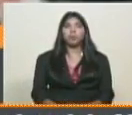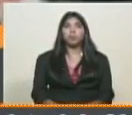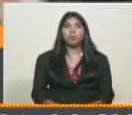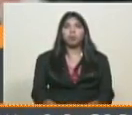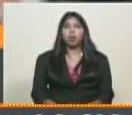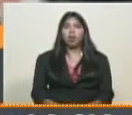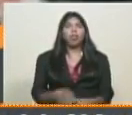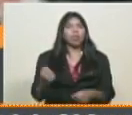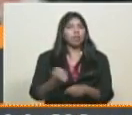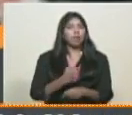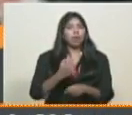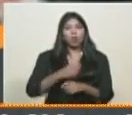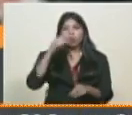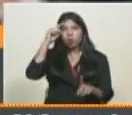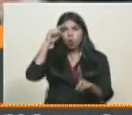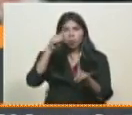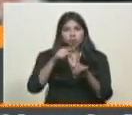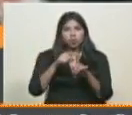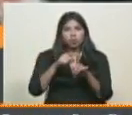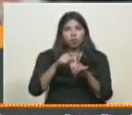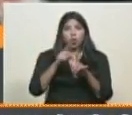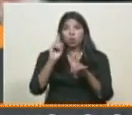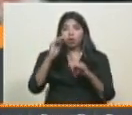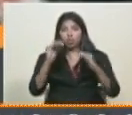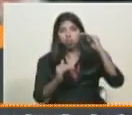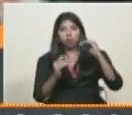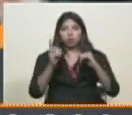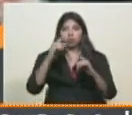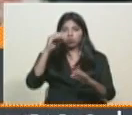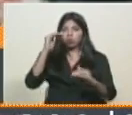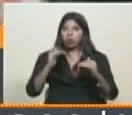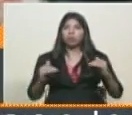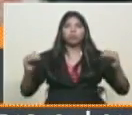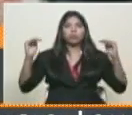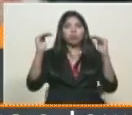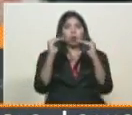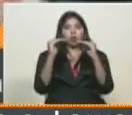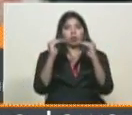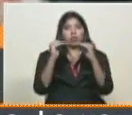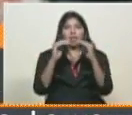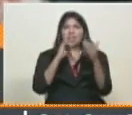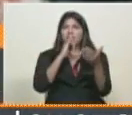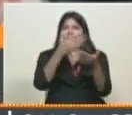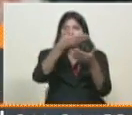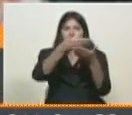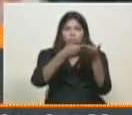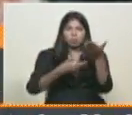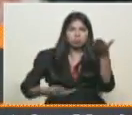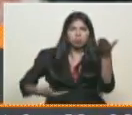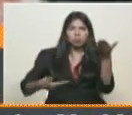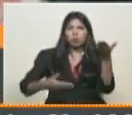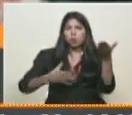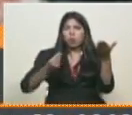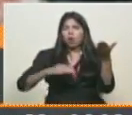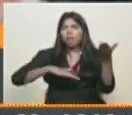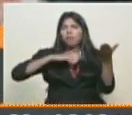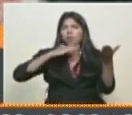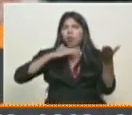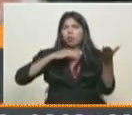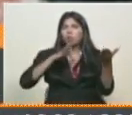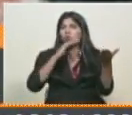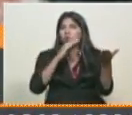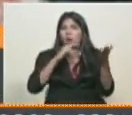objetivo e imparcial los recientes intentos de informes contra venezuela' carecen de rigor metodológico